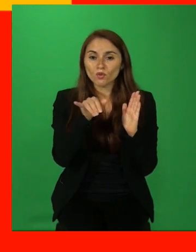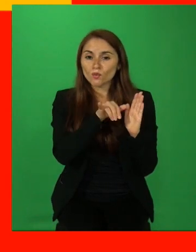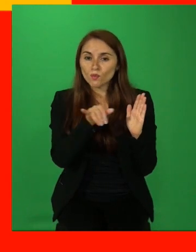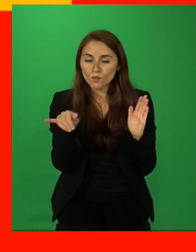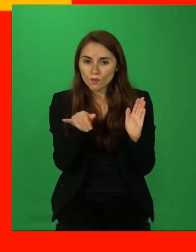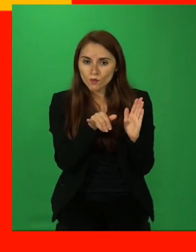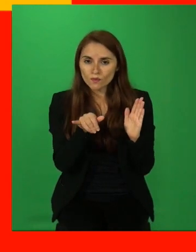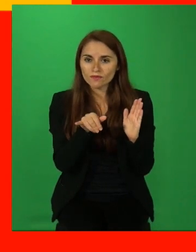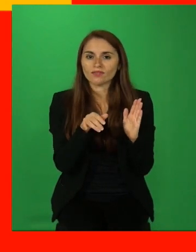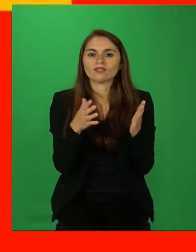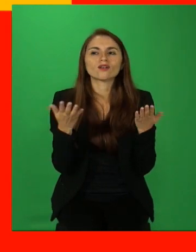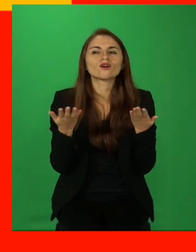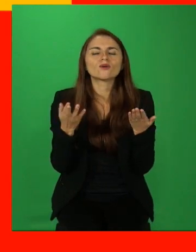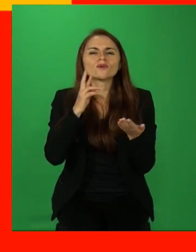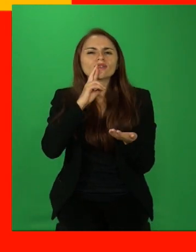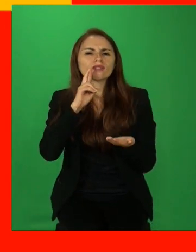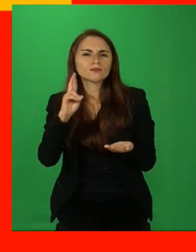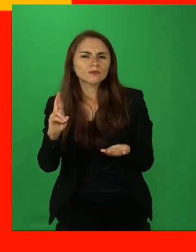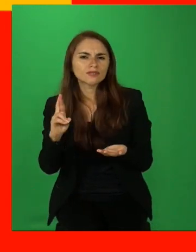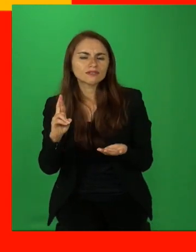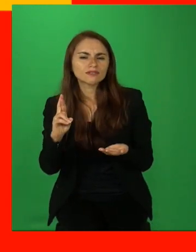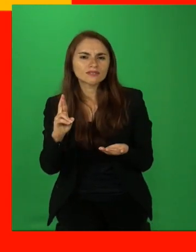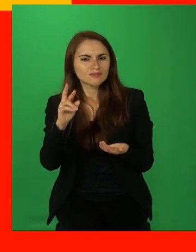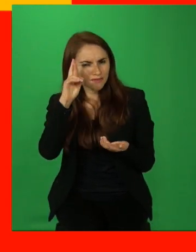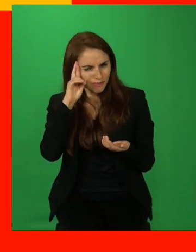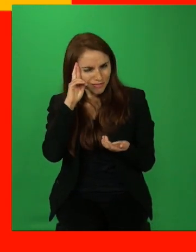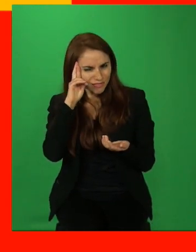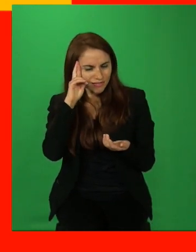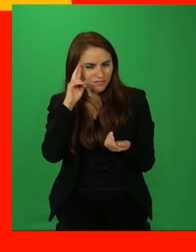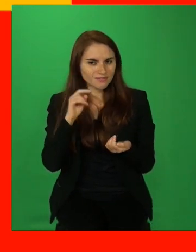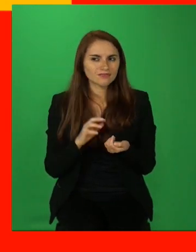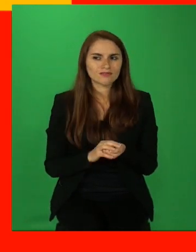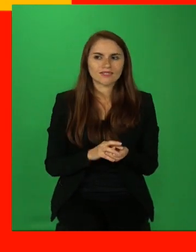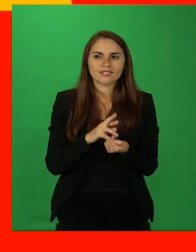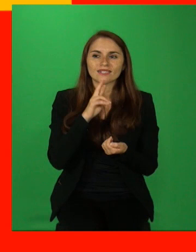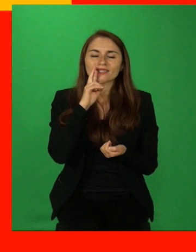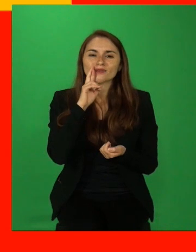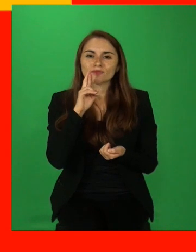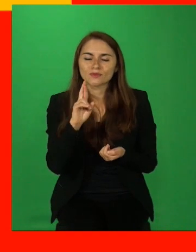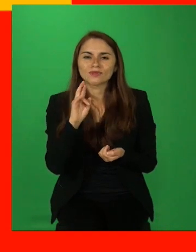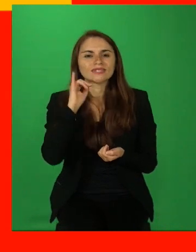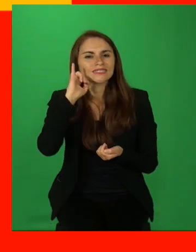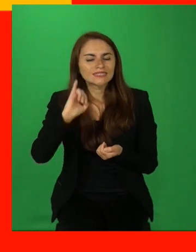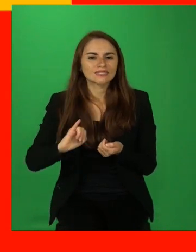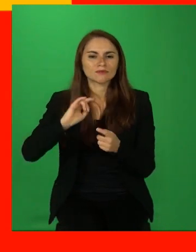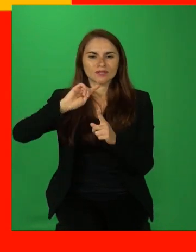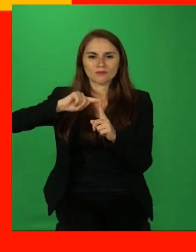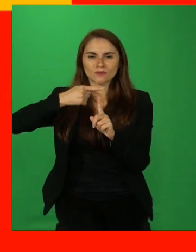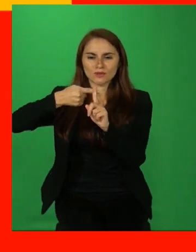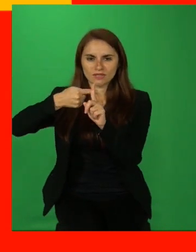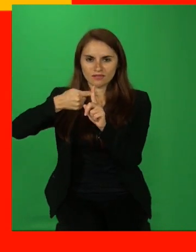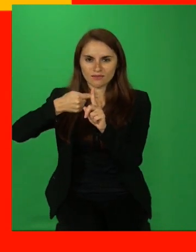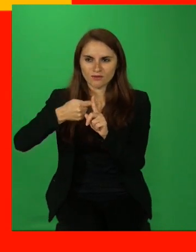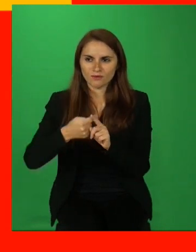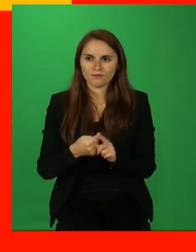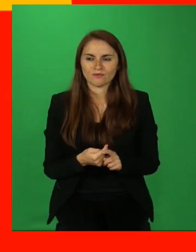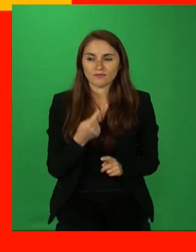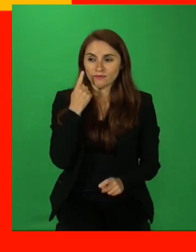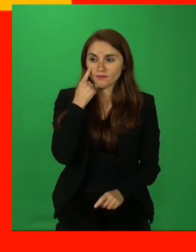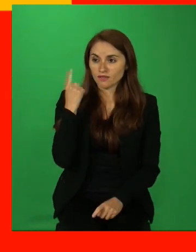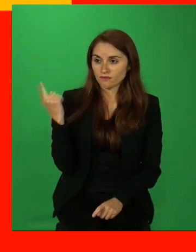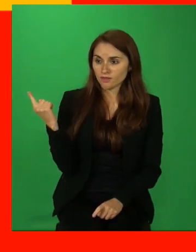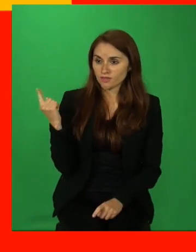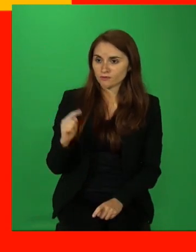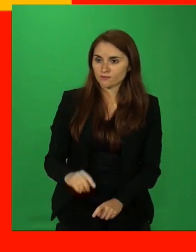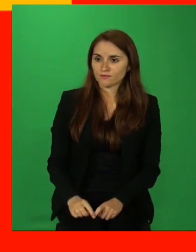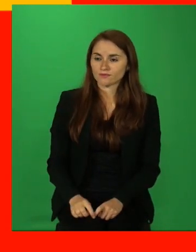siempre iba a ser nuestro resultado lo recuerdas bien nuestro resultado siempre iba a ser positivo mira fíjate